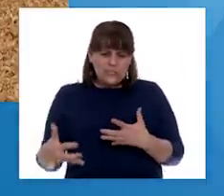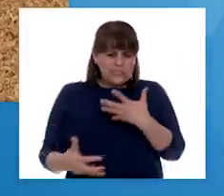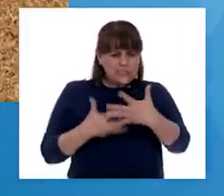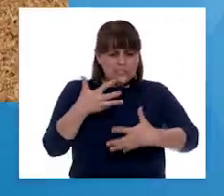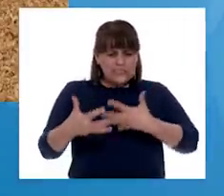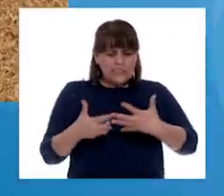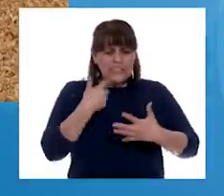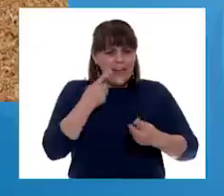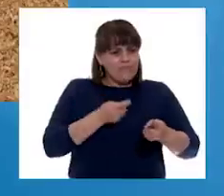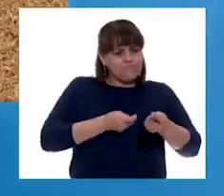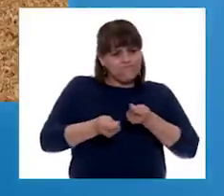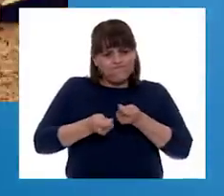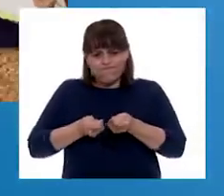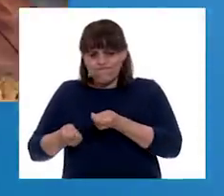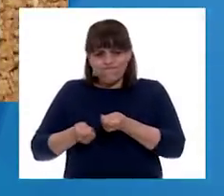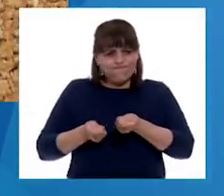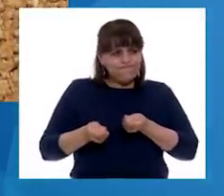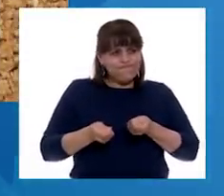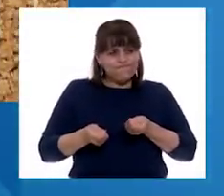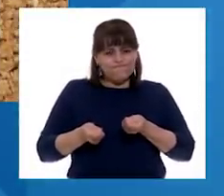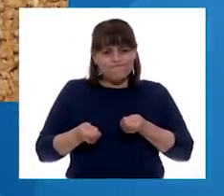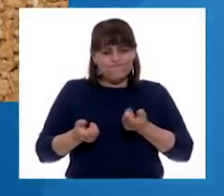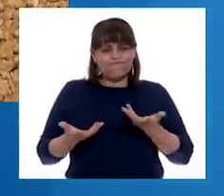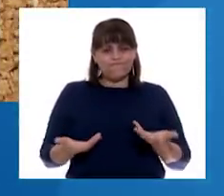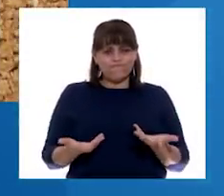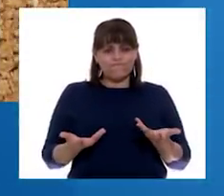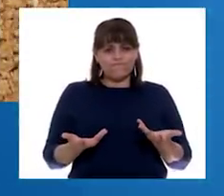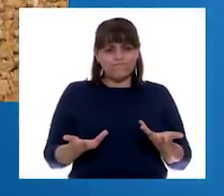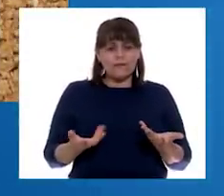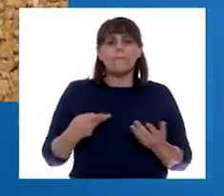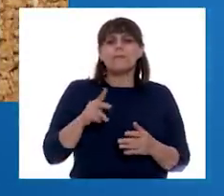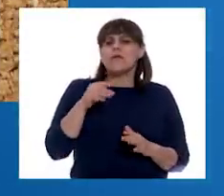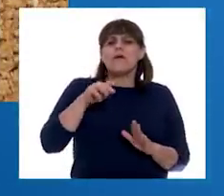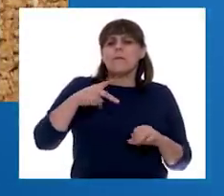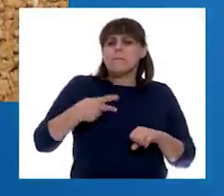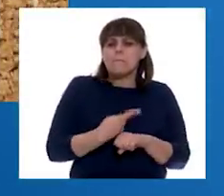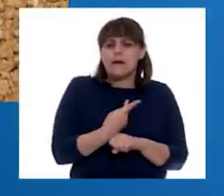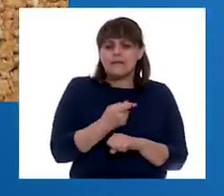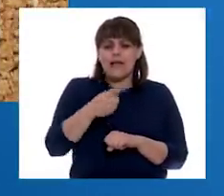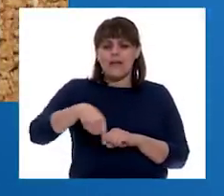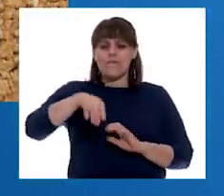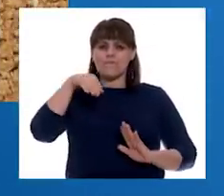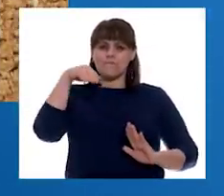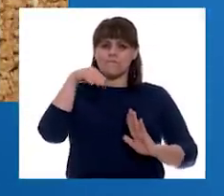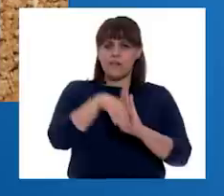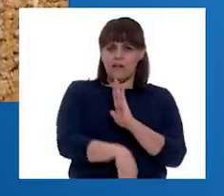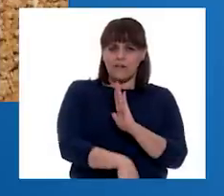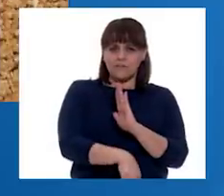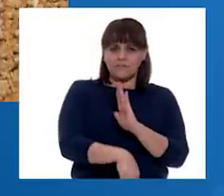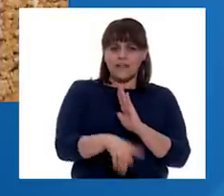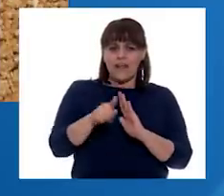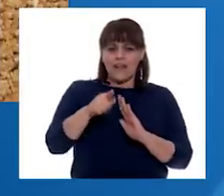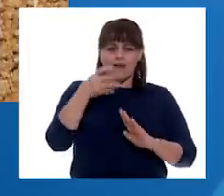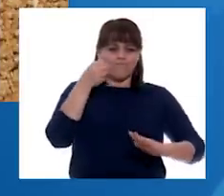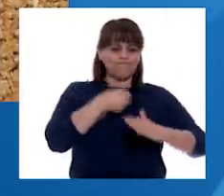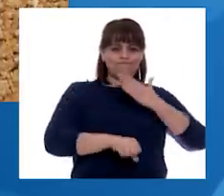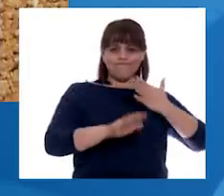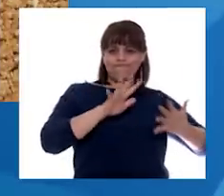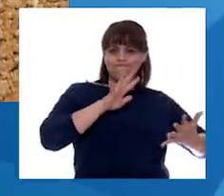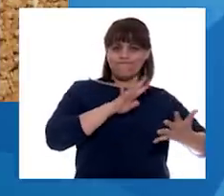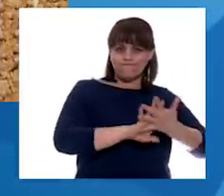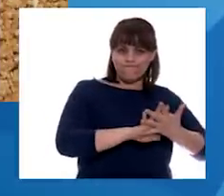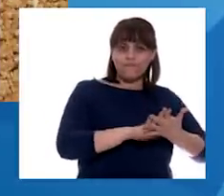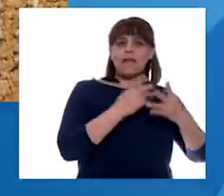una triunfal victoria en el Álamo. Sin embargo, su fracaso sería inminente y es encarcelado y obligado a finalizar la